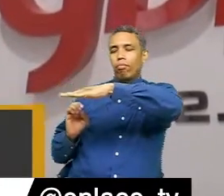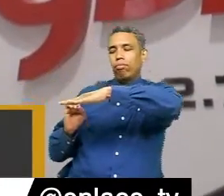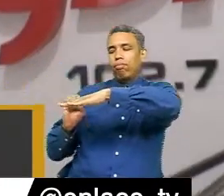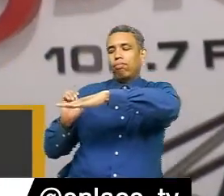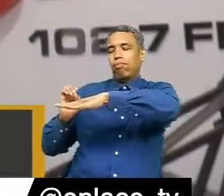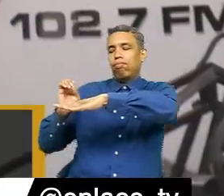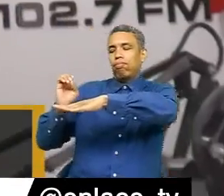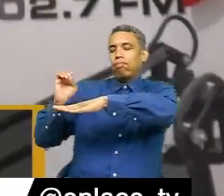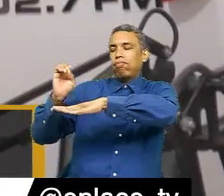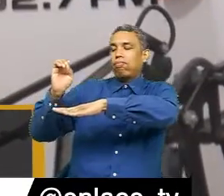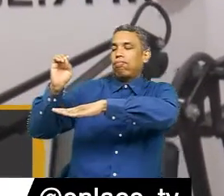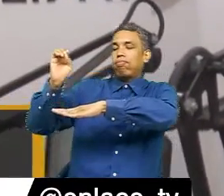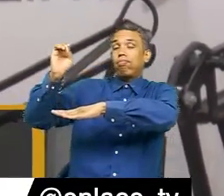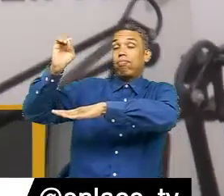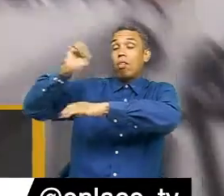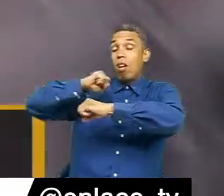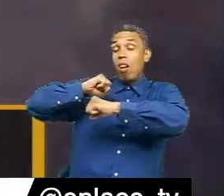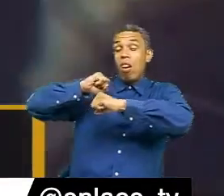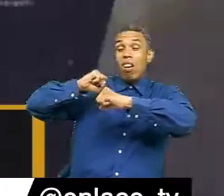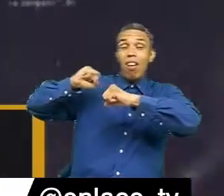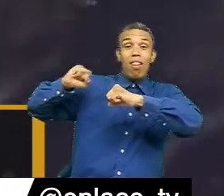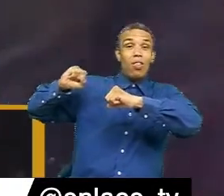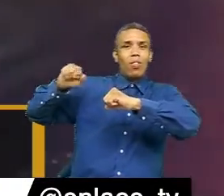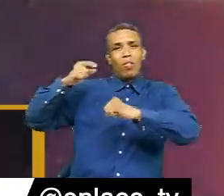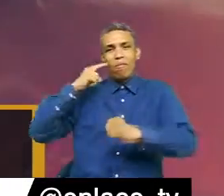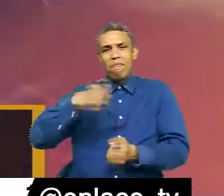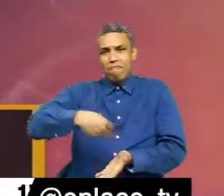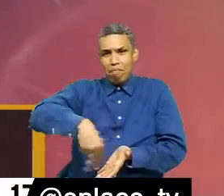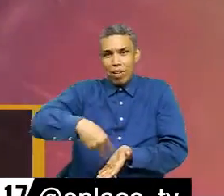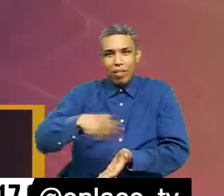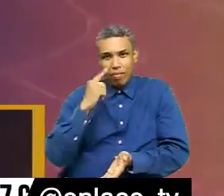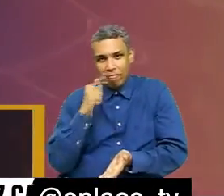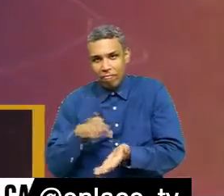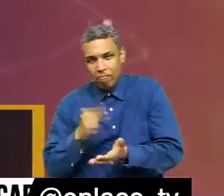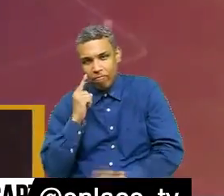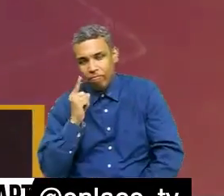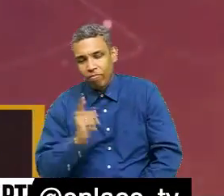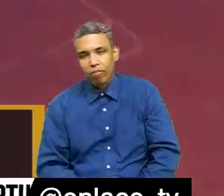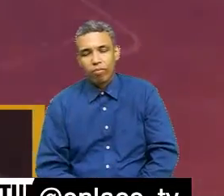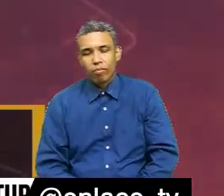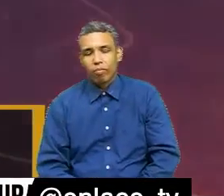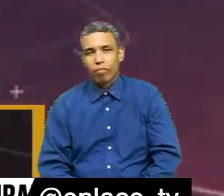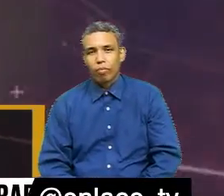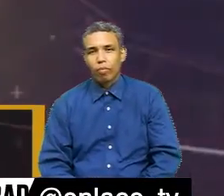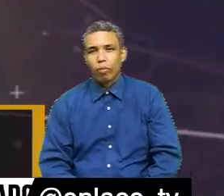Amaneciendo versión 2016. Amaneciendo, amaneciendo.